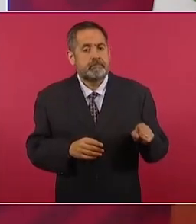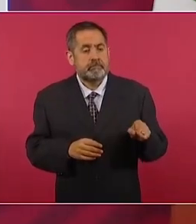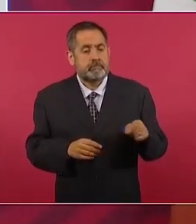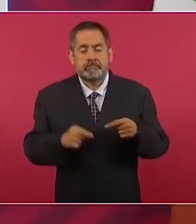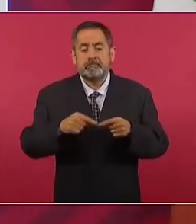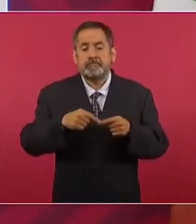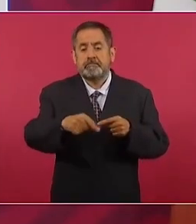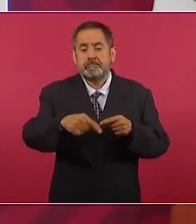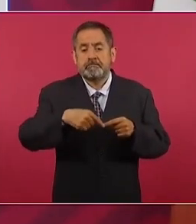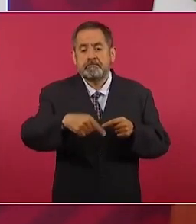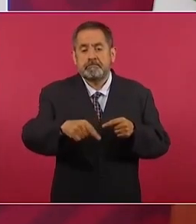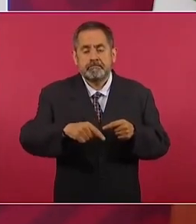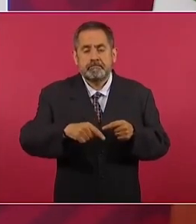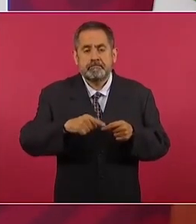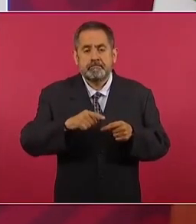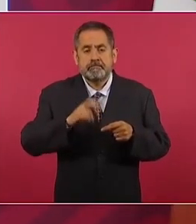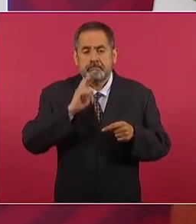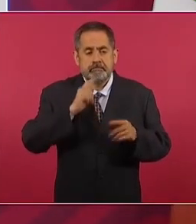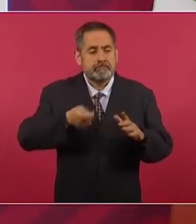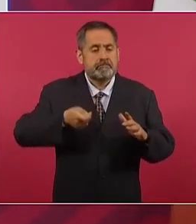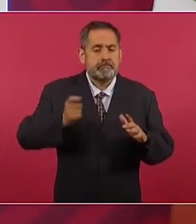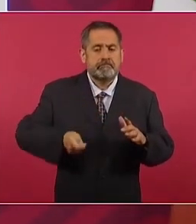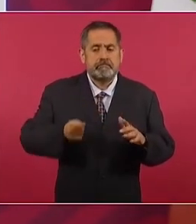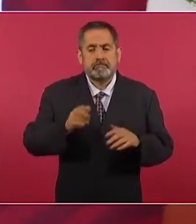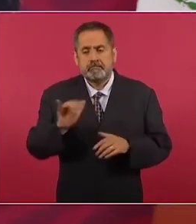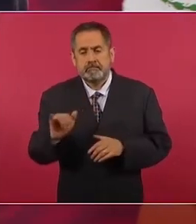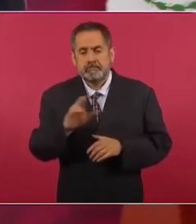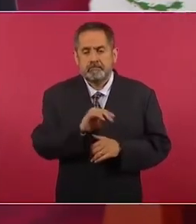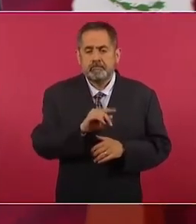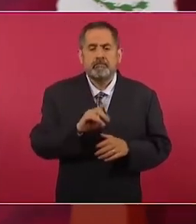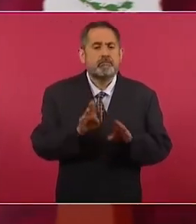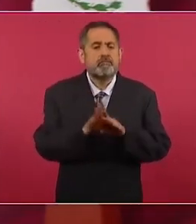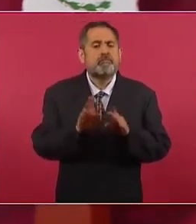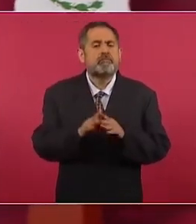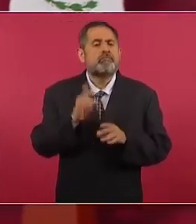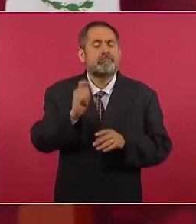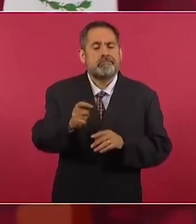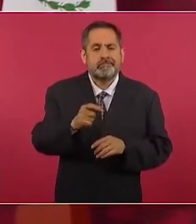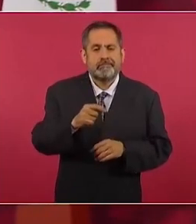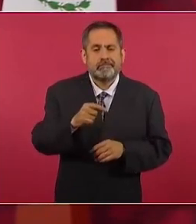resolver el que ya no haya